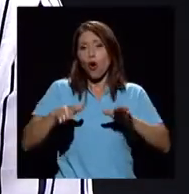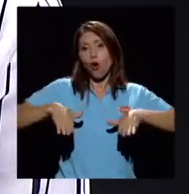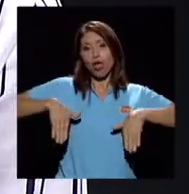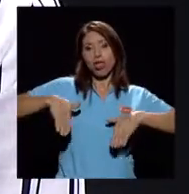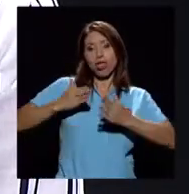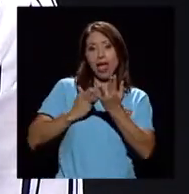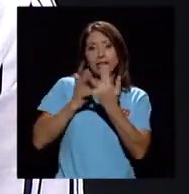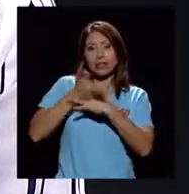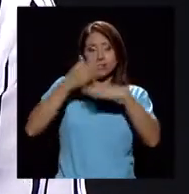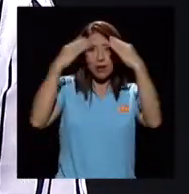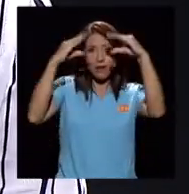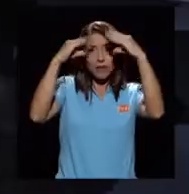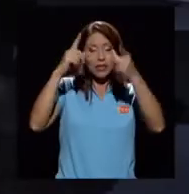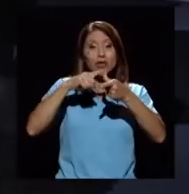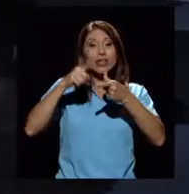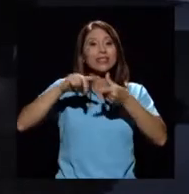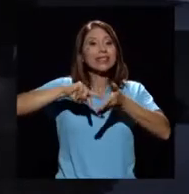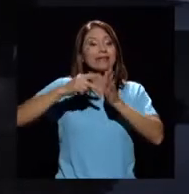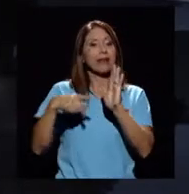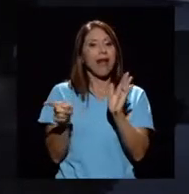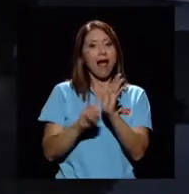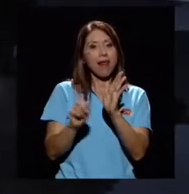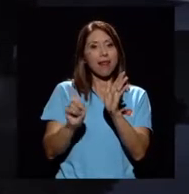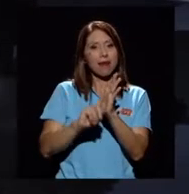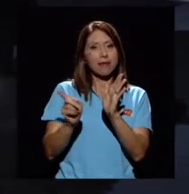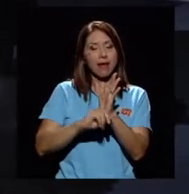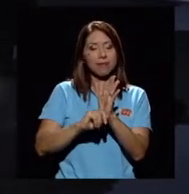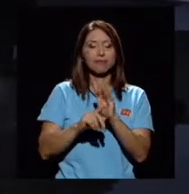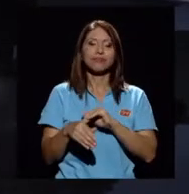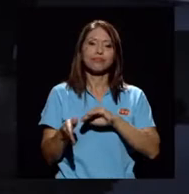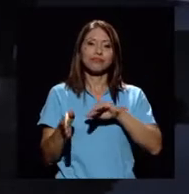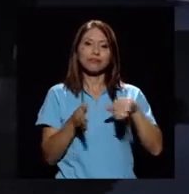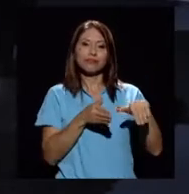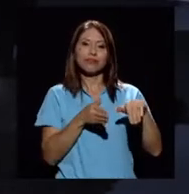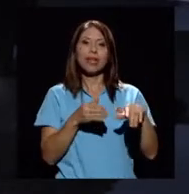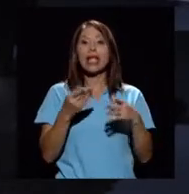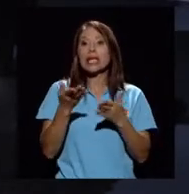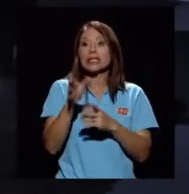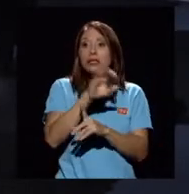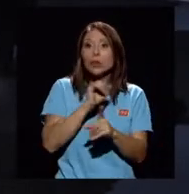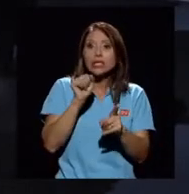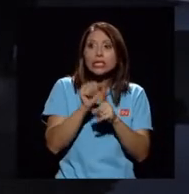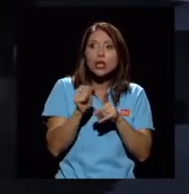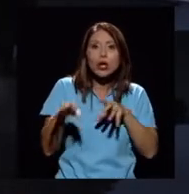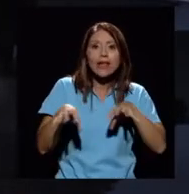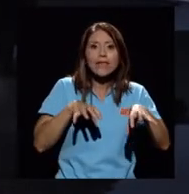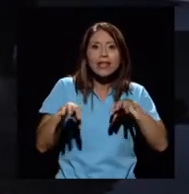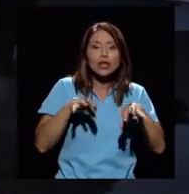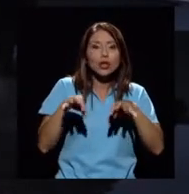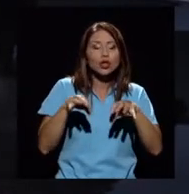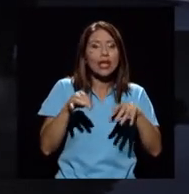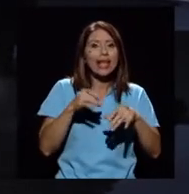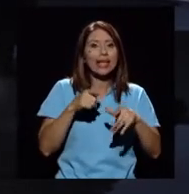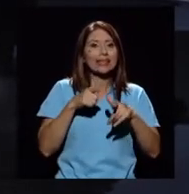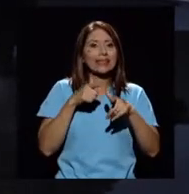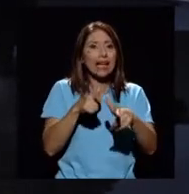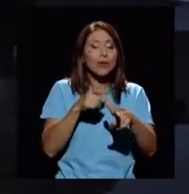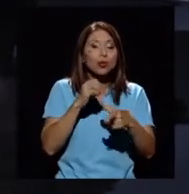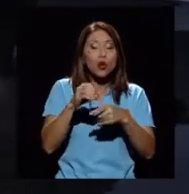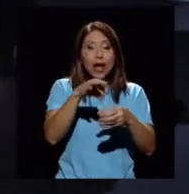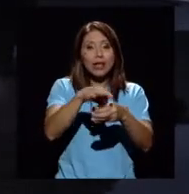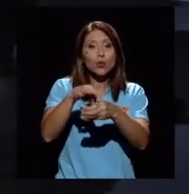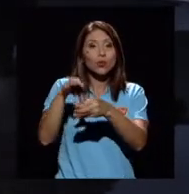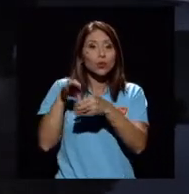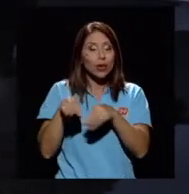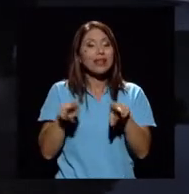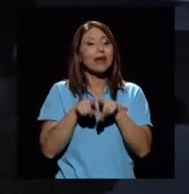una señal de alerta. En el tema de eventos extremos y agricultura, pues también hay mucha evidencia. Entrevistamos a esos mismos agricultores